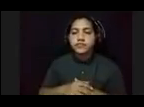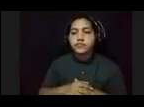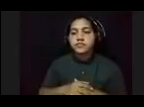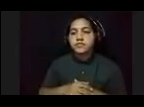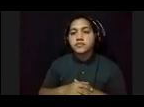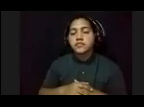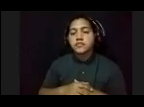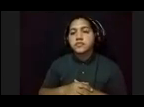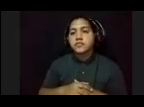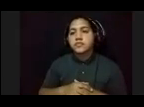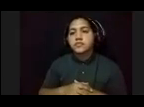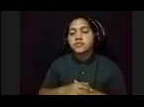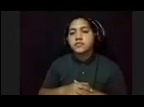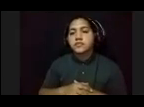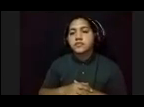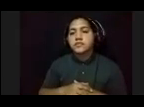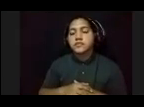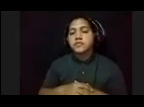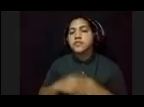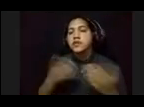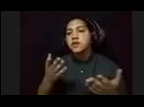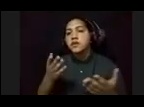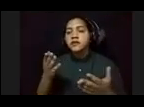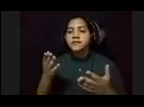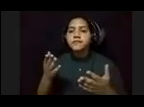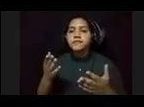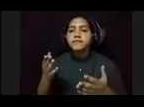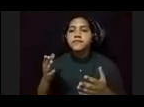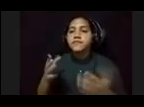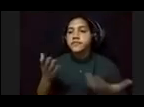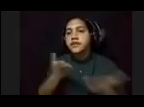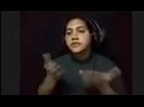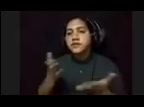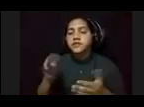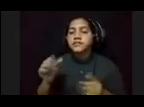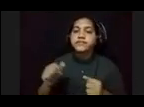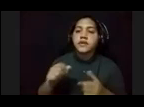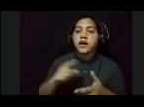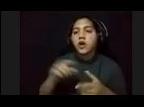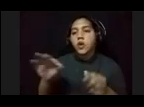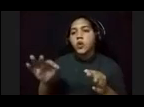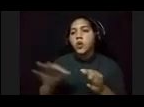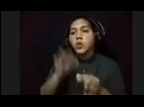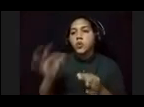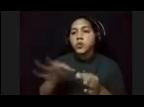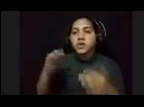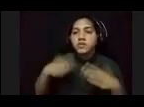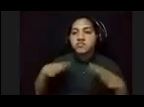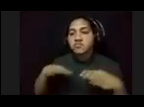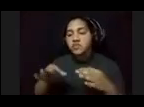más se destacan son las de servicio, como son las costureras, las sirvientas y las lavanderas.